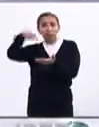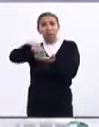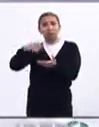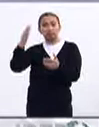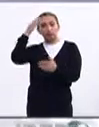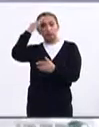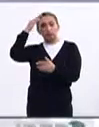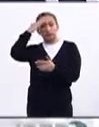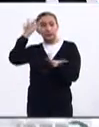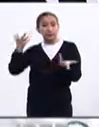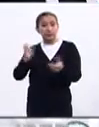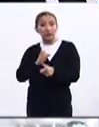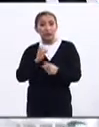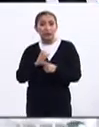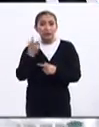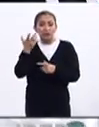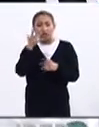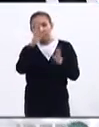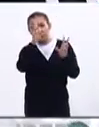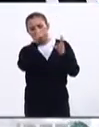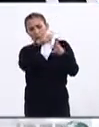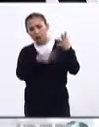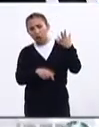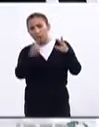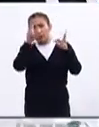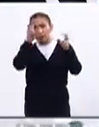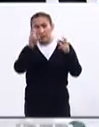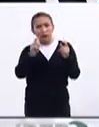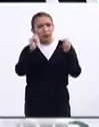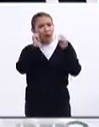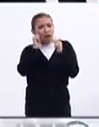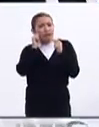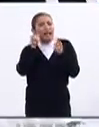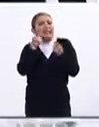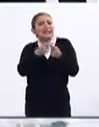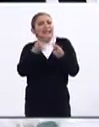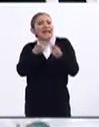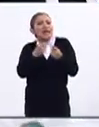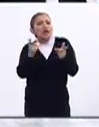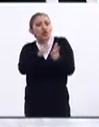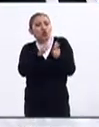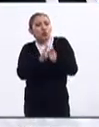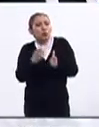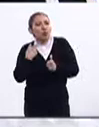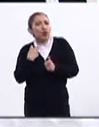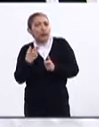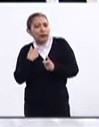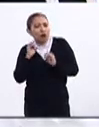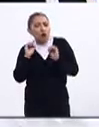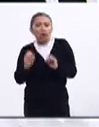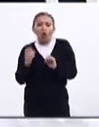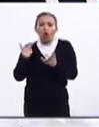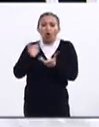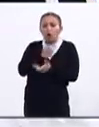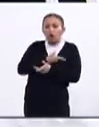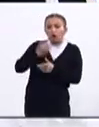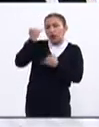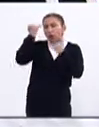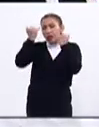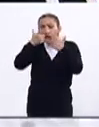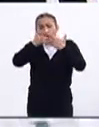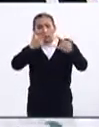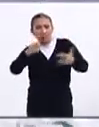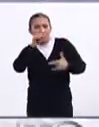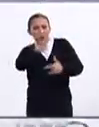que eso existe. Entonces me parece que estos 5 temas, independientemente de qué partido político, orientación, origen o trayectoria